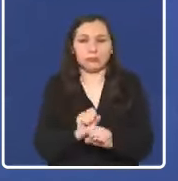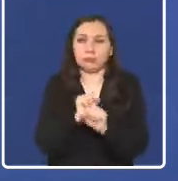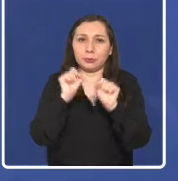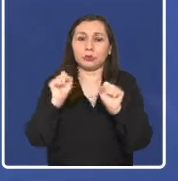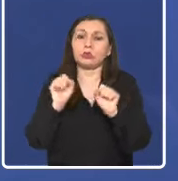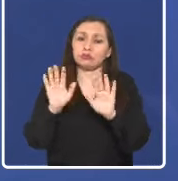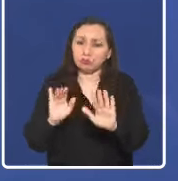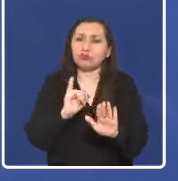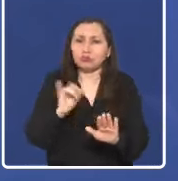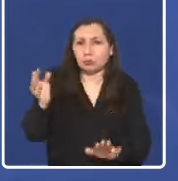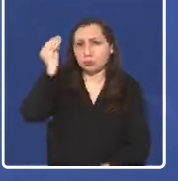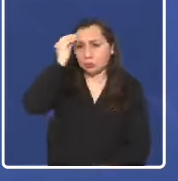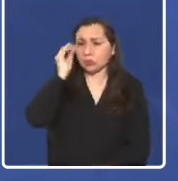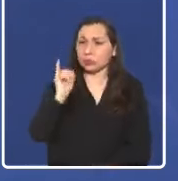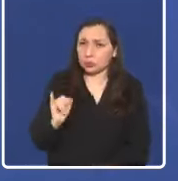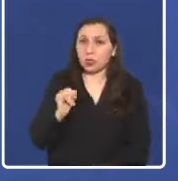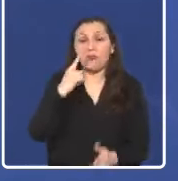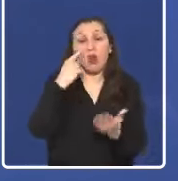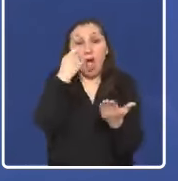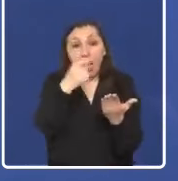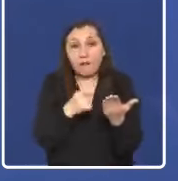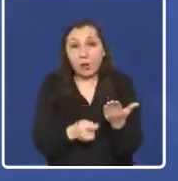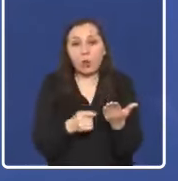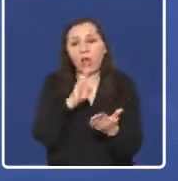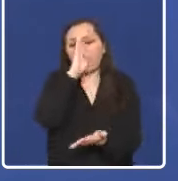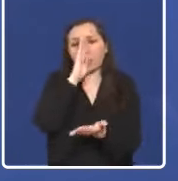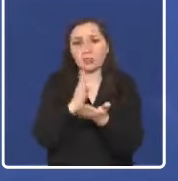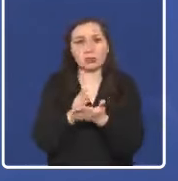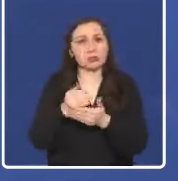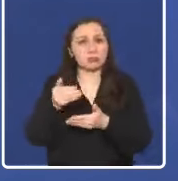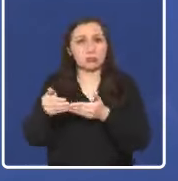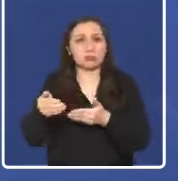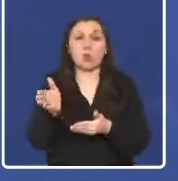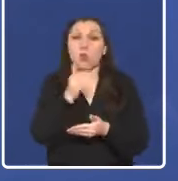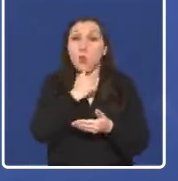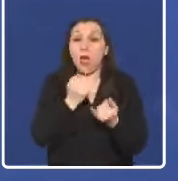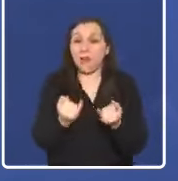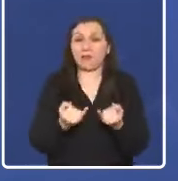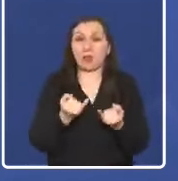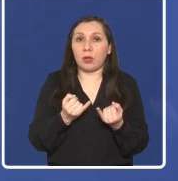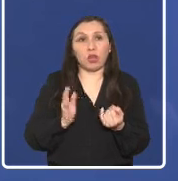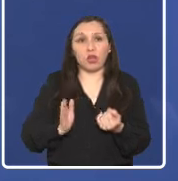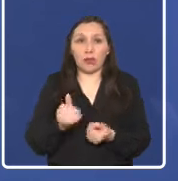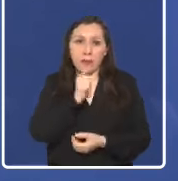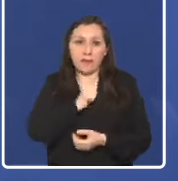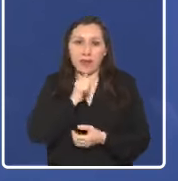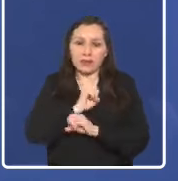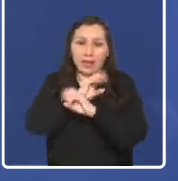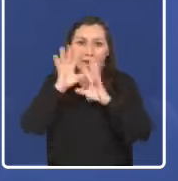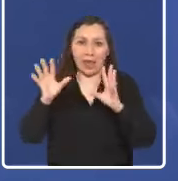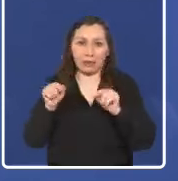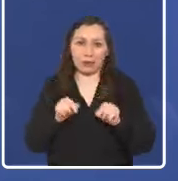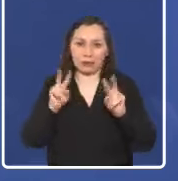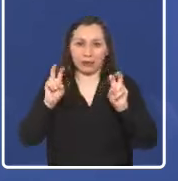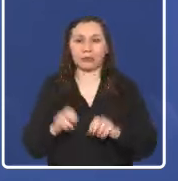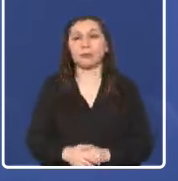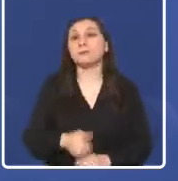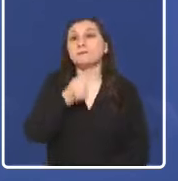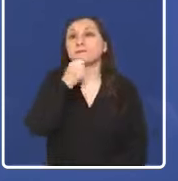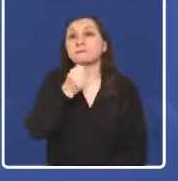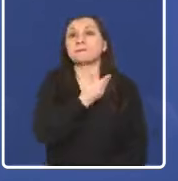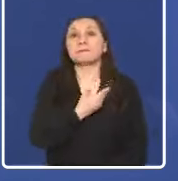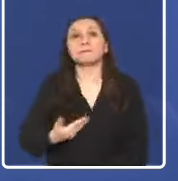Así que vamos a tomar en consideración eso y se evaluará y se tomarán las decisiones que correspondan. Pero no tengo información todavía clara respecto a este tema.